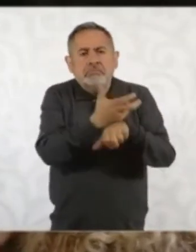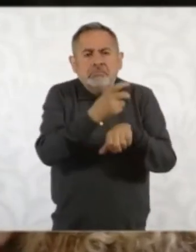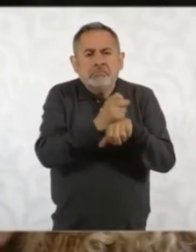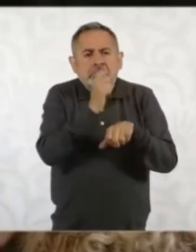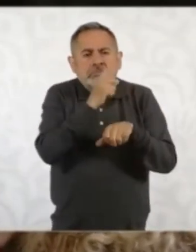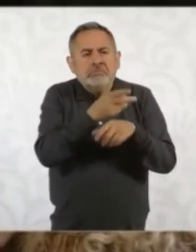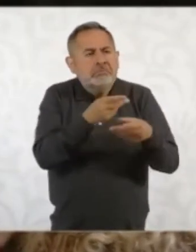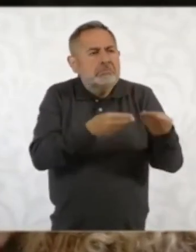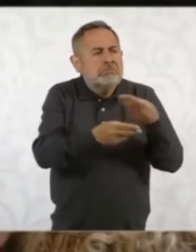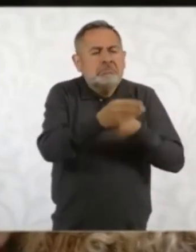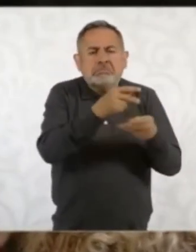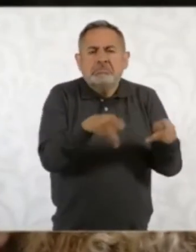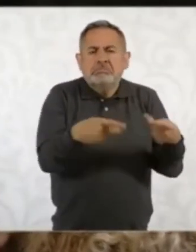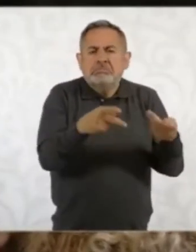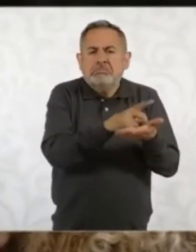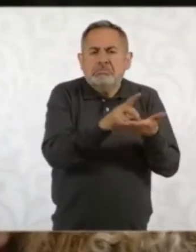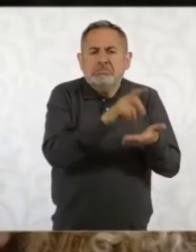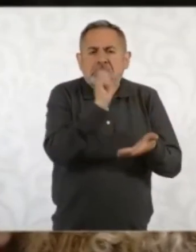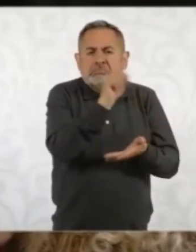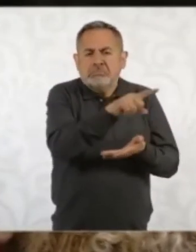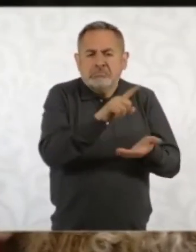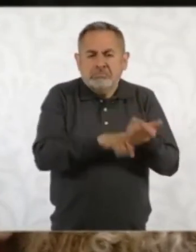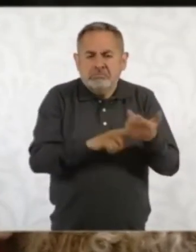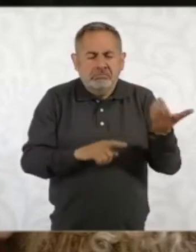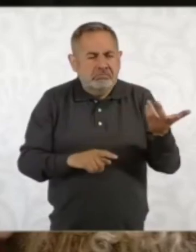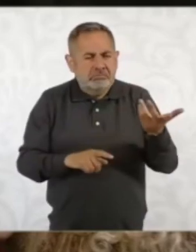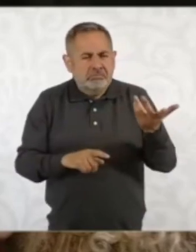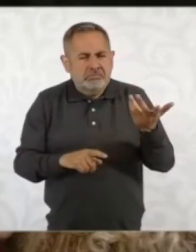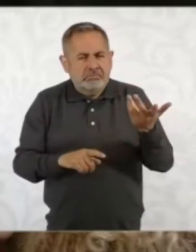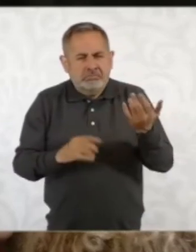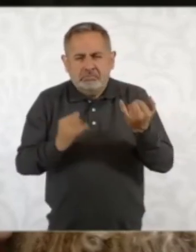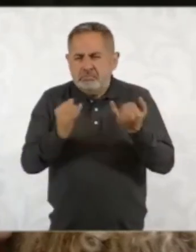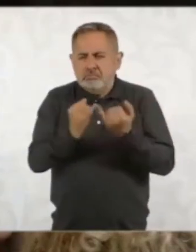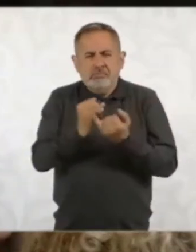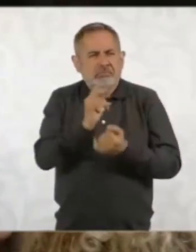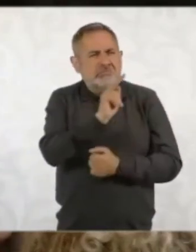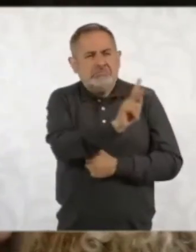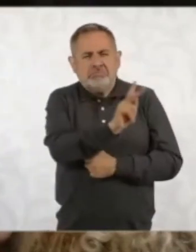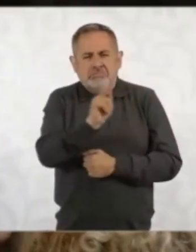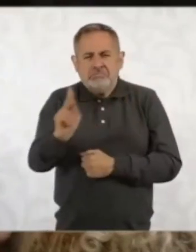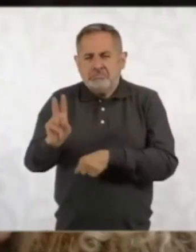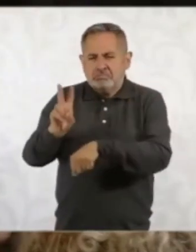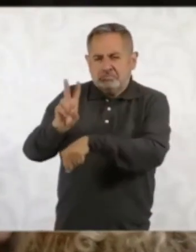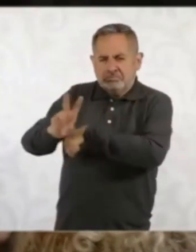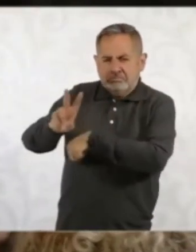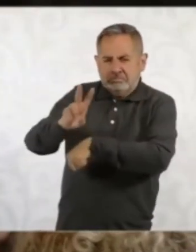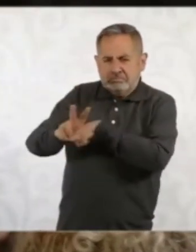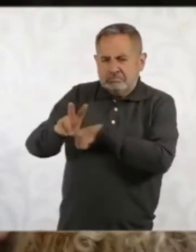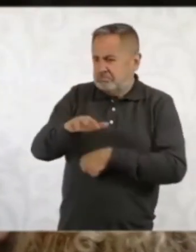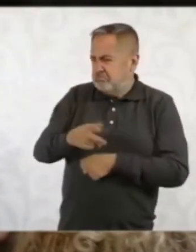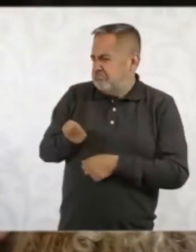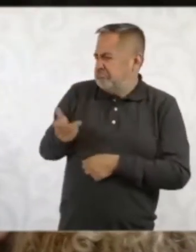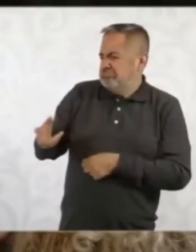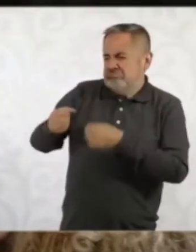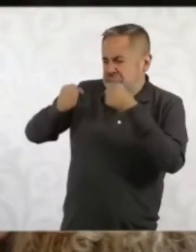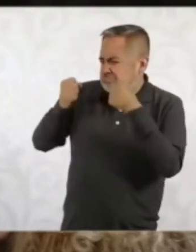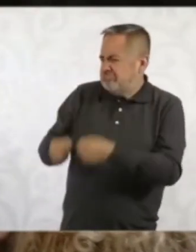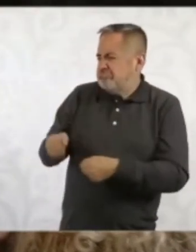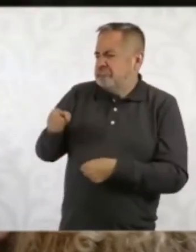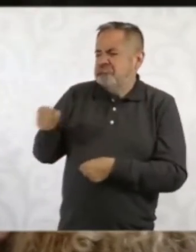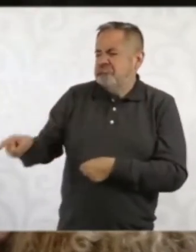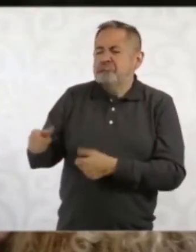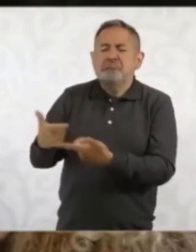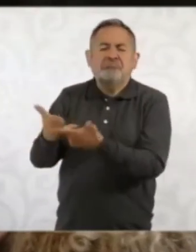pues es una táctica como la que se manejó en Venezuela con el cártel de los soles, para que con